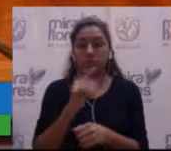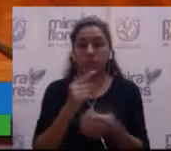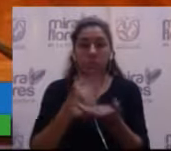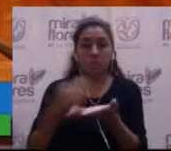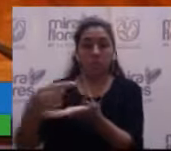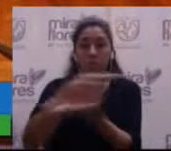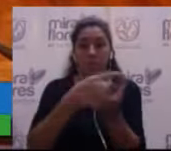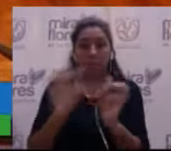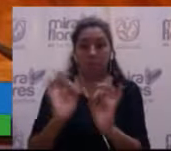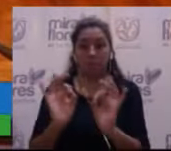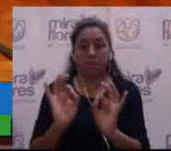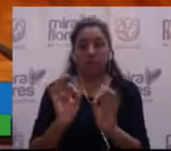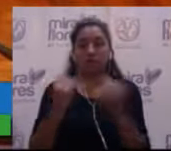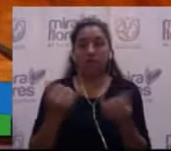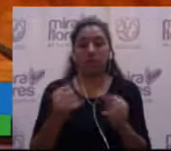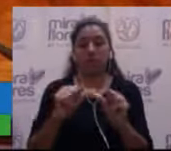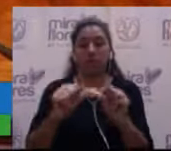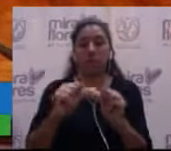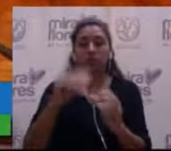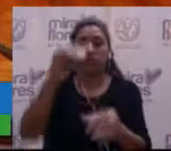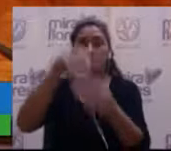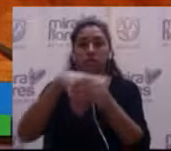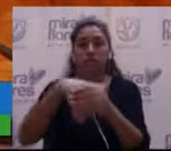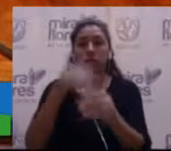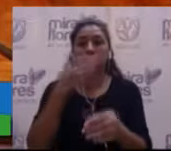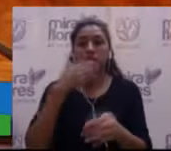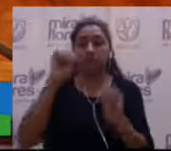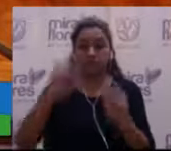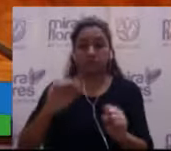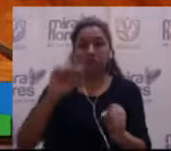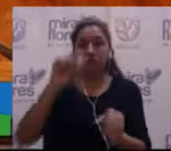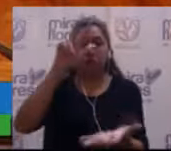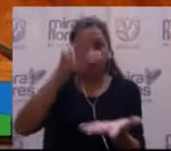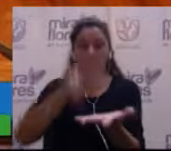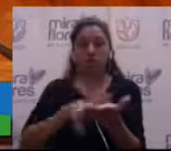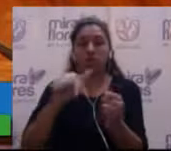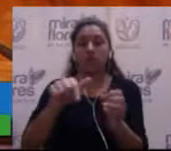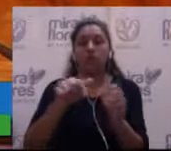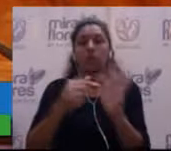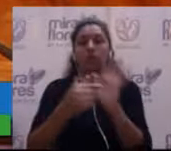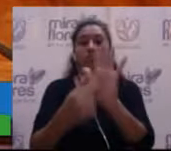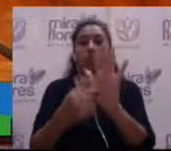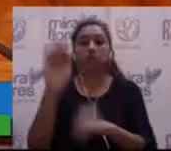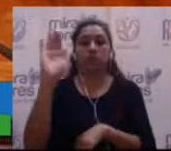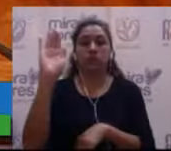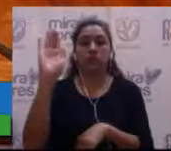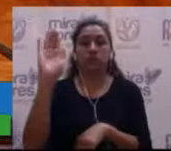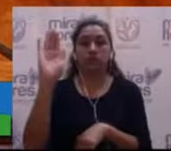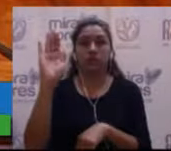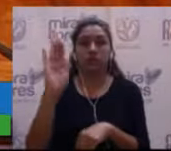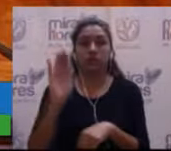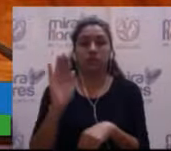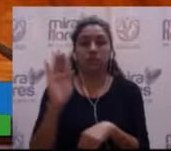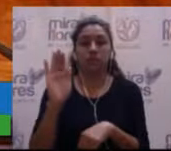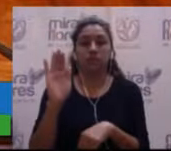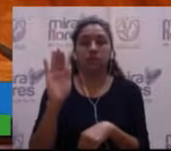No teniendo debate, procederemos al voto. Aquellos miembros del consejo que estén a favor, sin hacer expresarlo en señal de